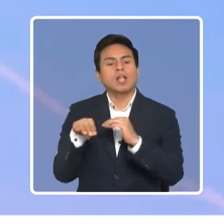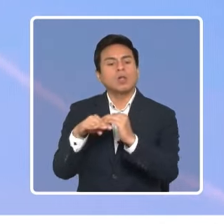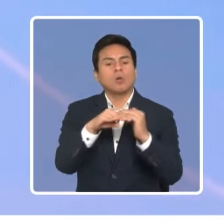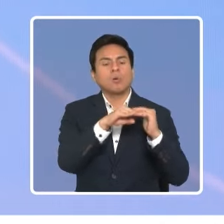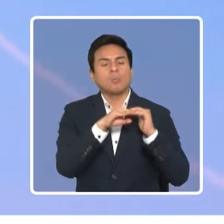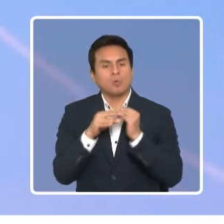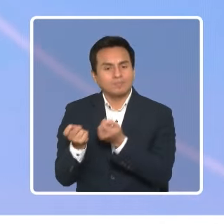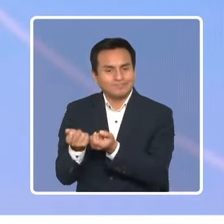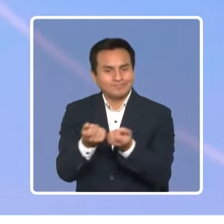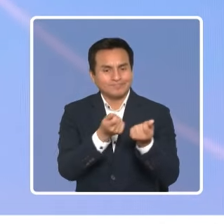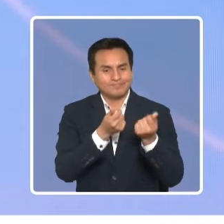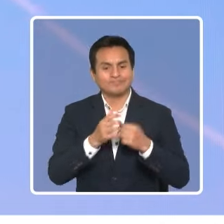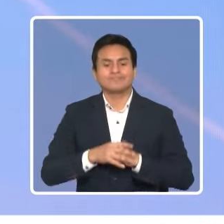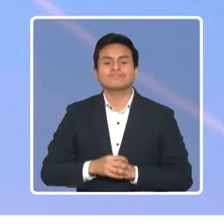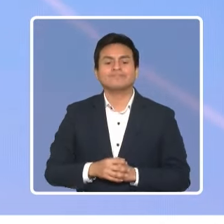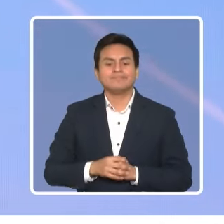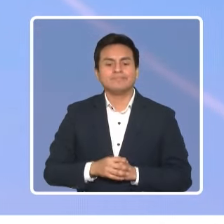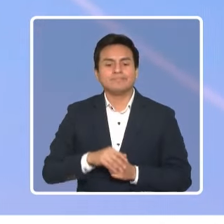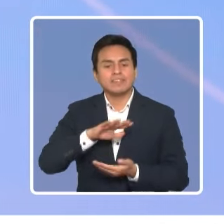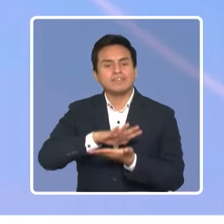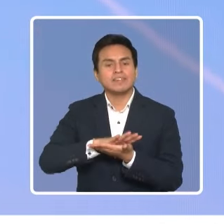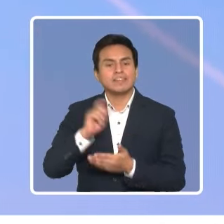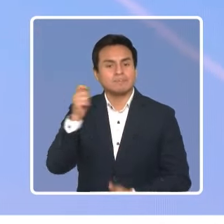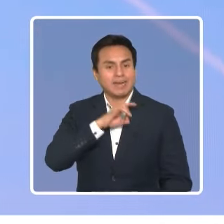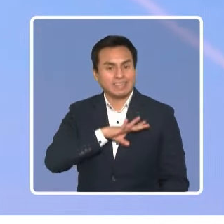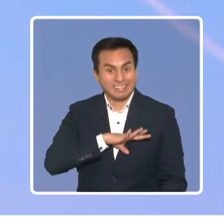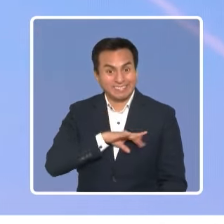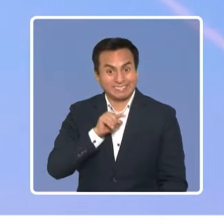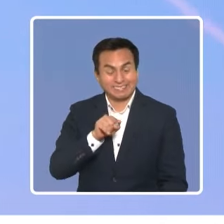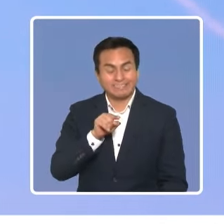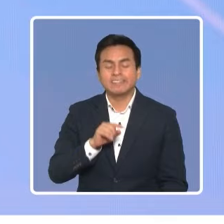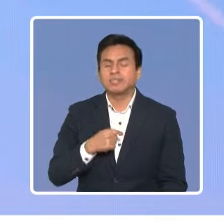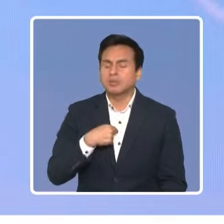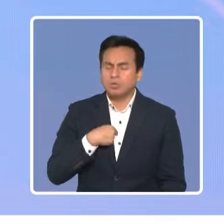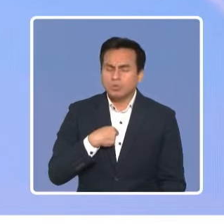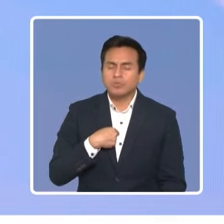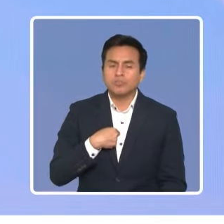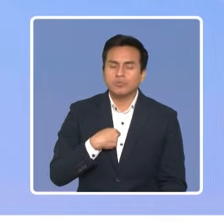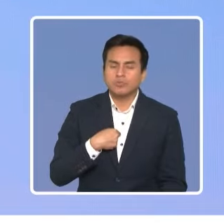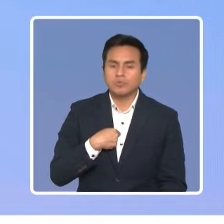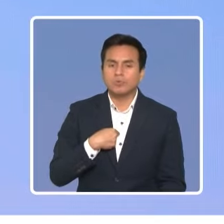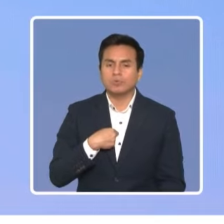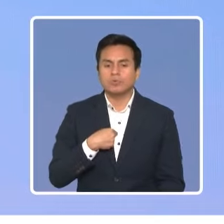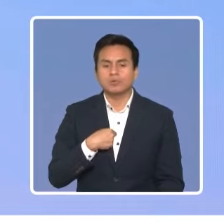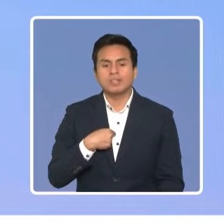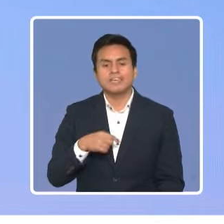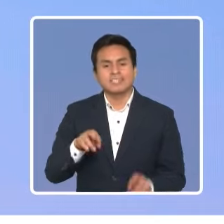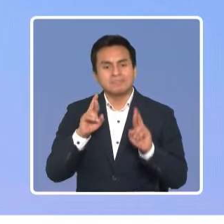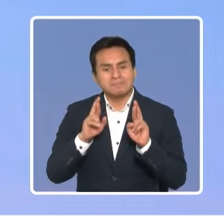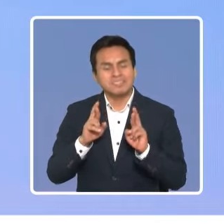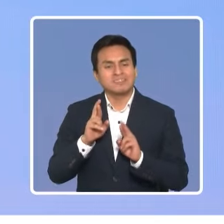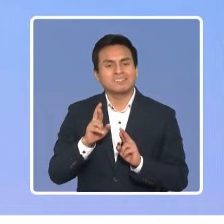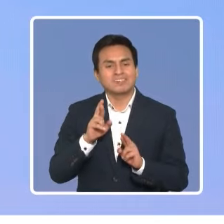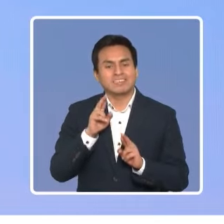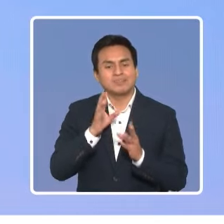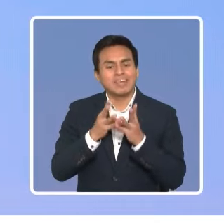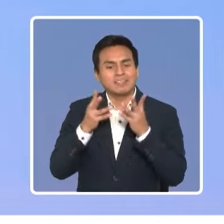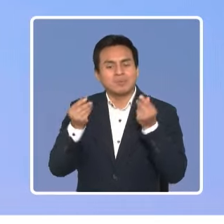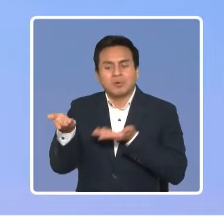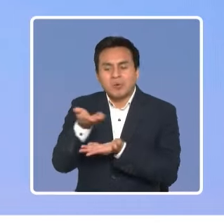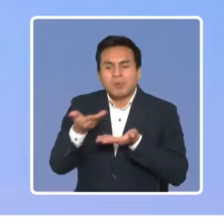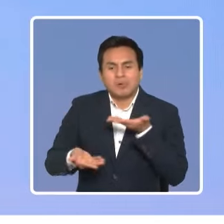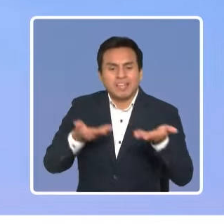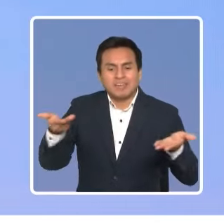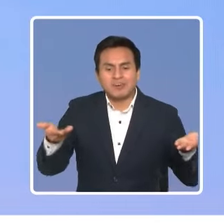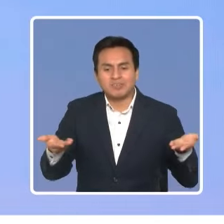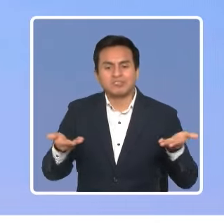común. Y las fiestas patrias, yo espero que tengan un espíritu